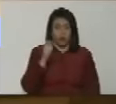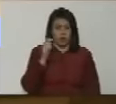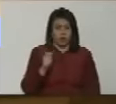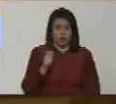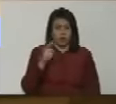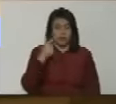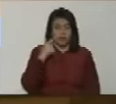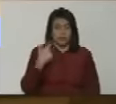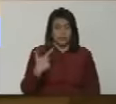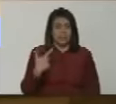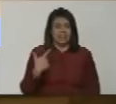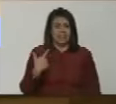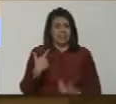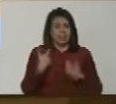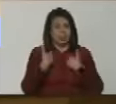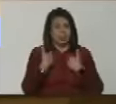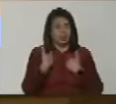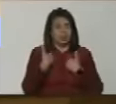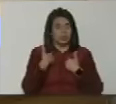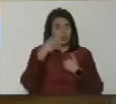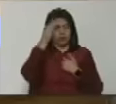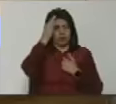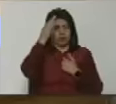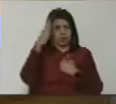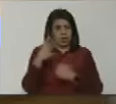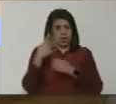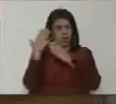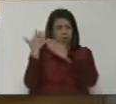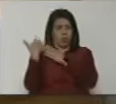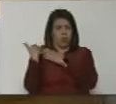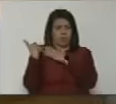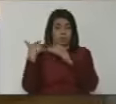mayores una carga que debe ser desechada.